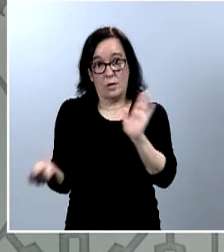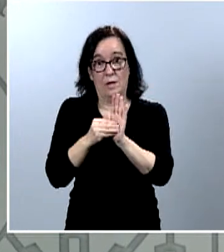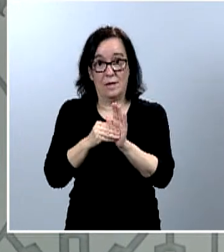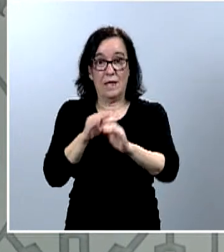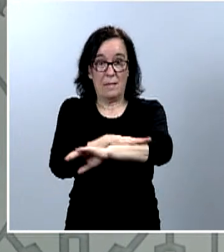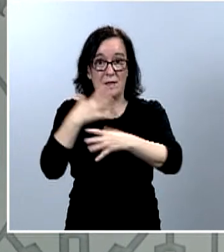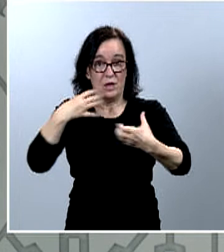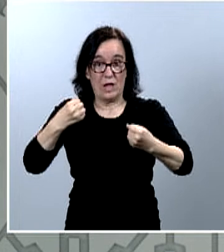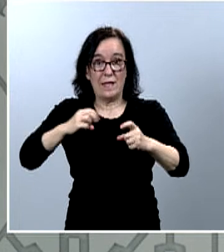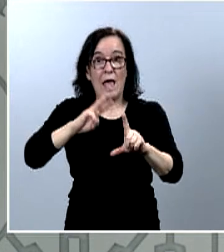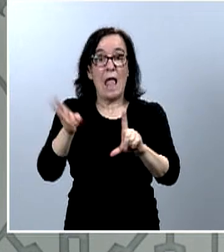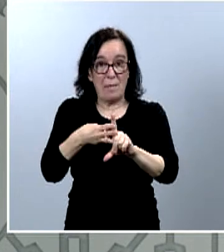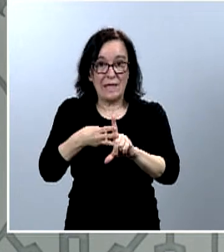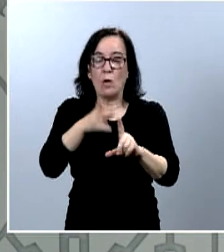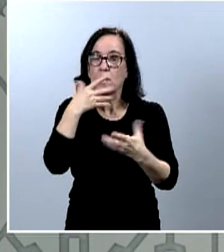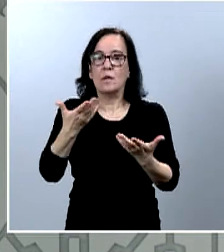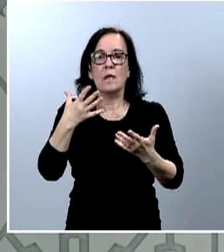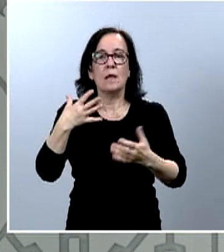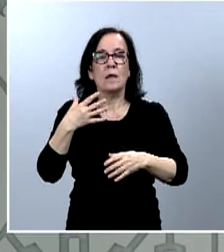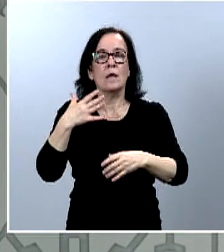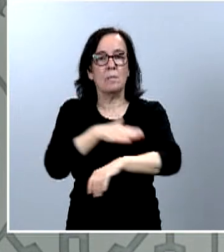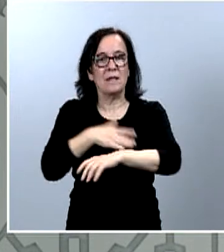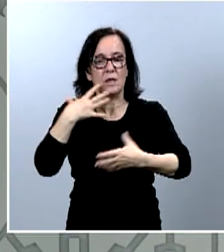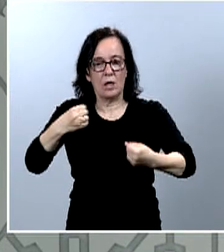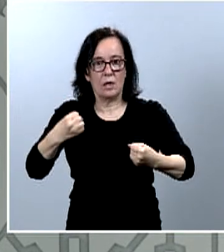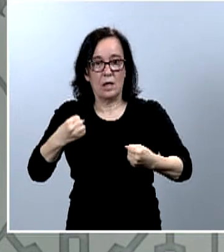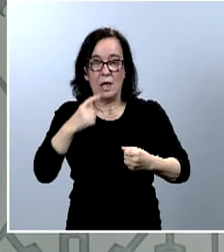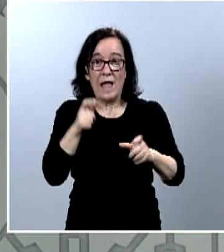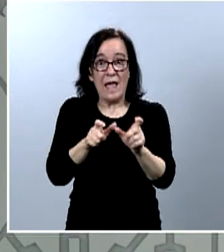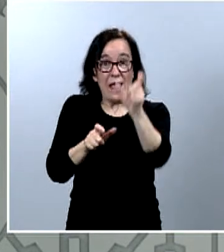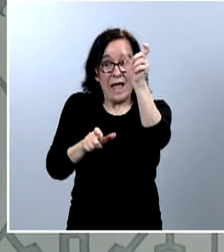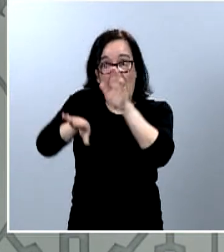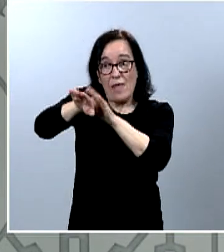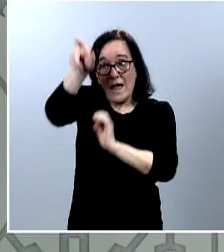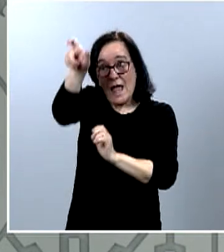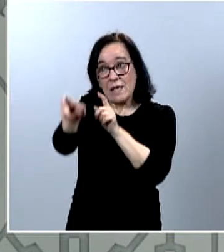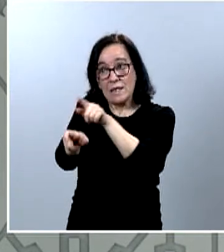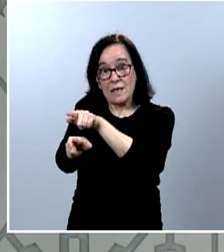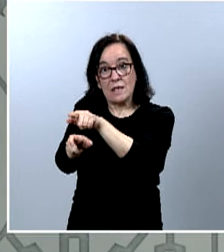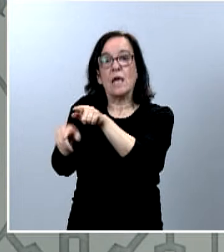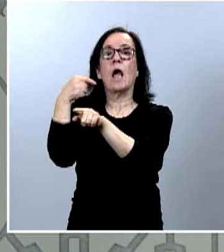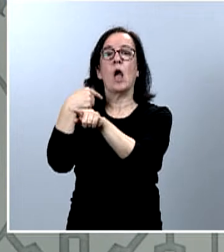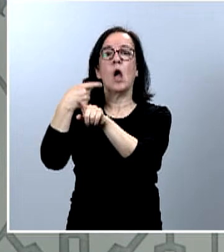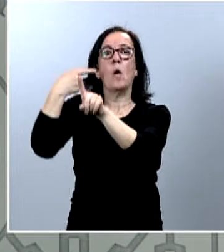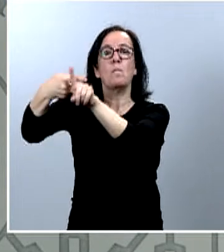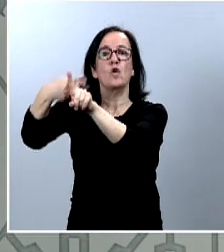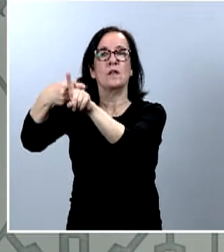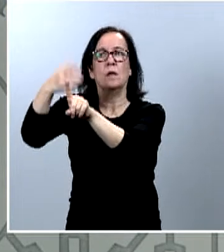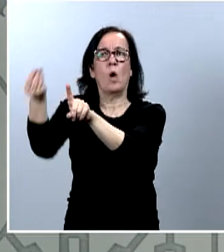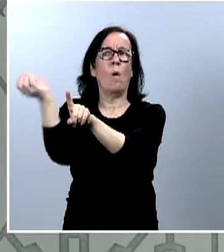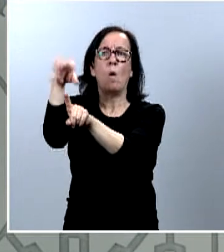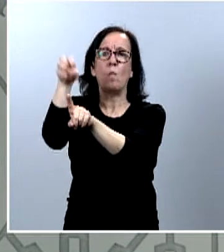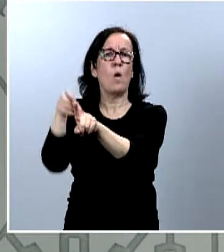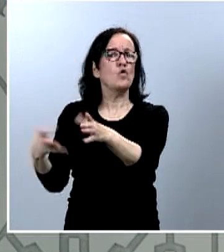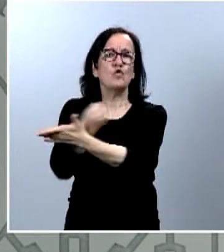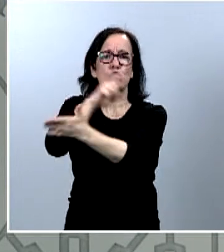del Ministerio de Sanidad, se incluye a la derecha de una de las tablas el total de casos positivos que incluye absolutamente todos. Se incluye una